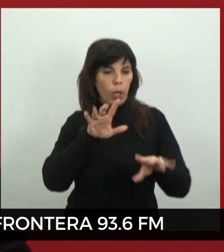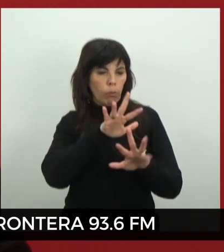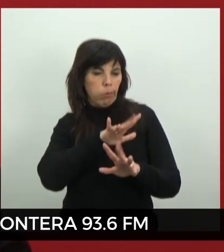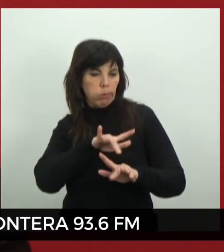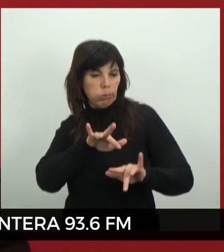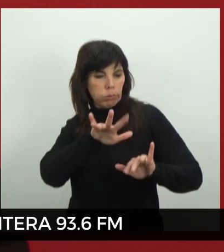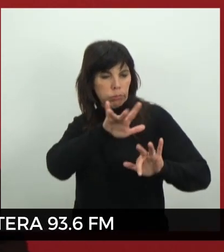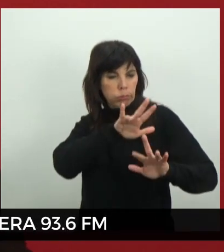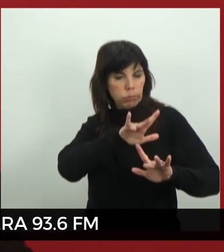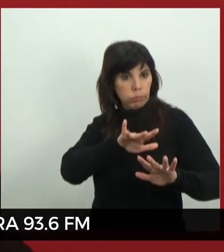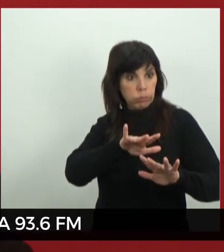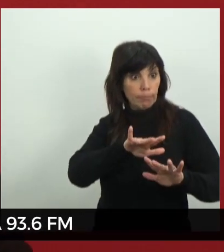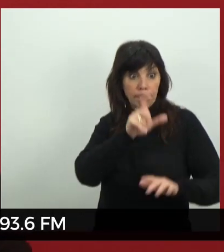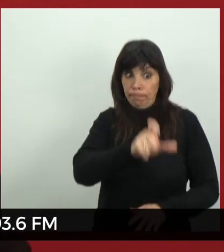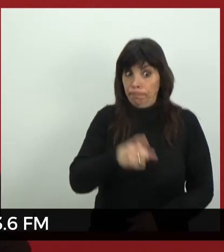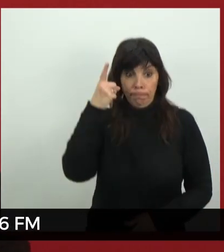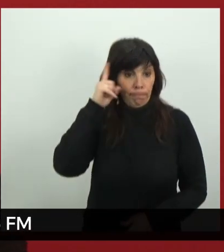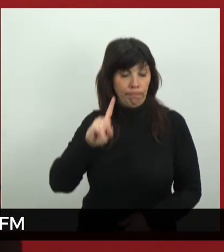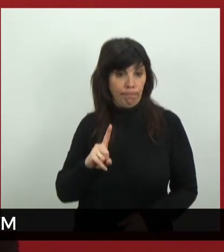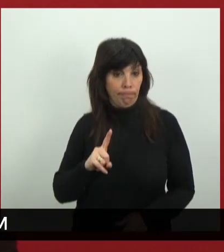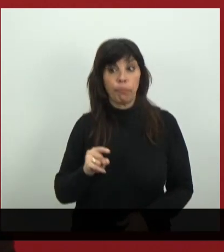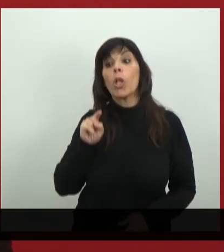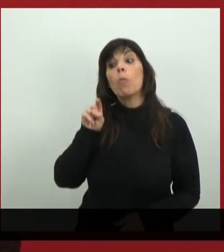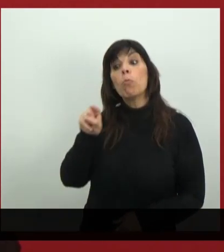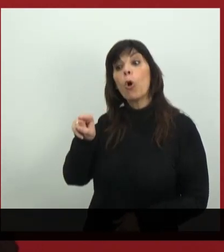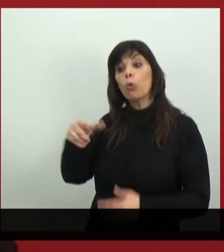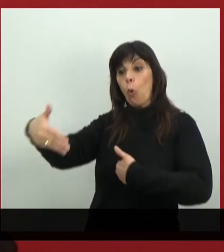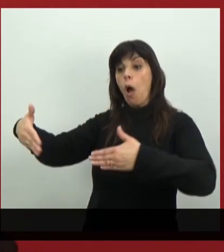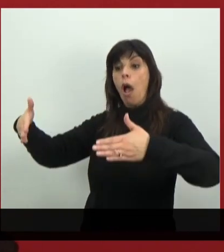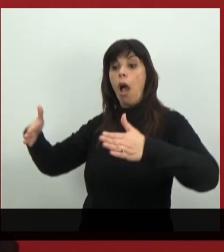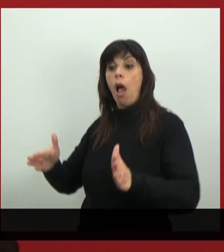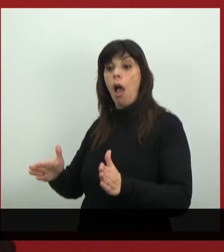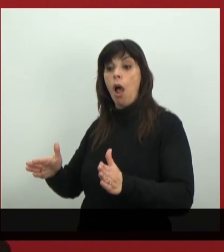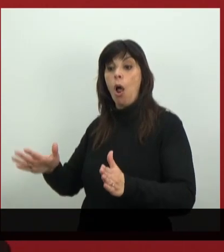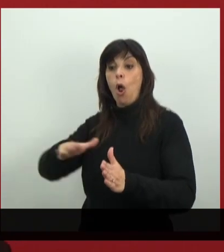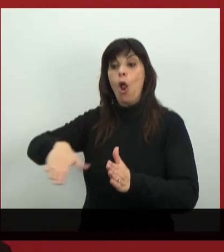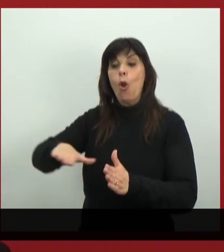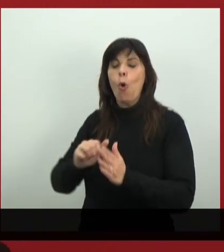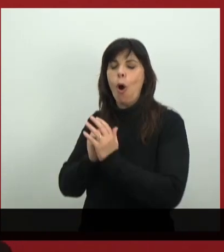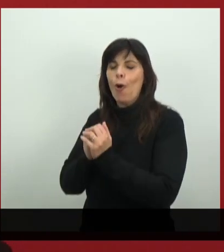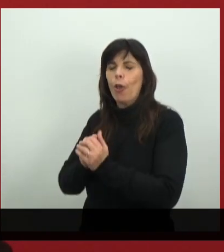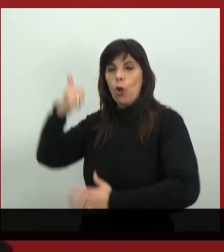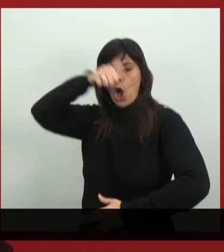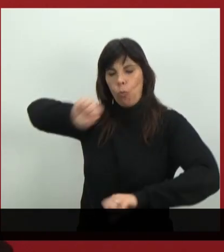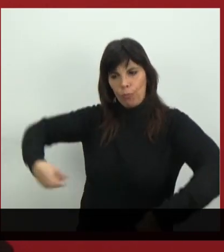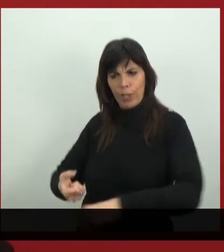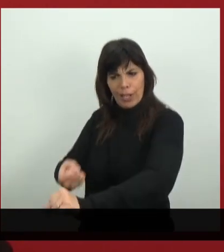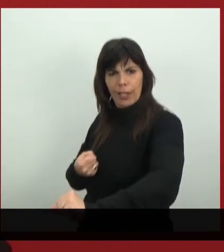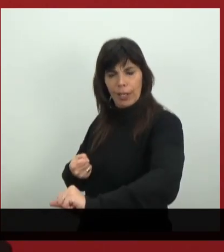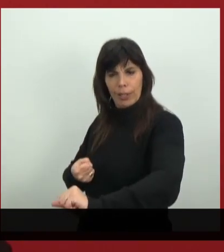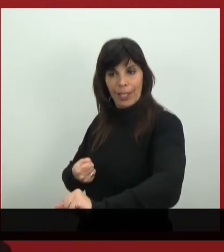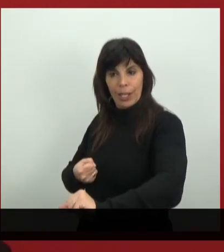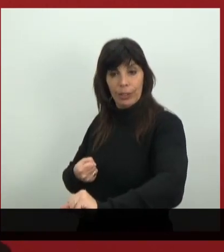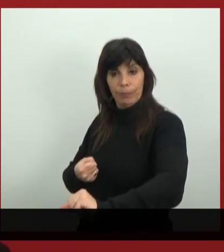Pero tú puedes ir al cuarto de oración y atar al hombre fuerte, que me encantaría hacerlo